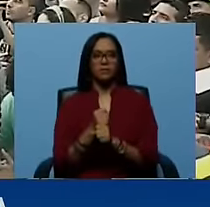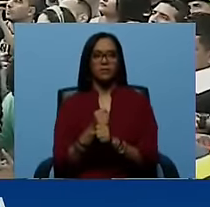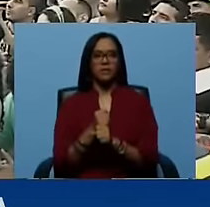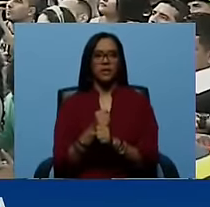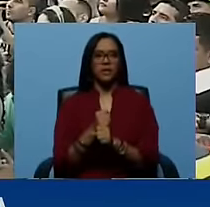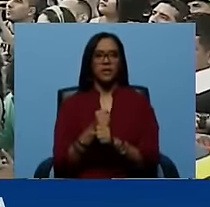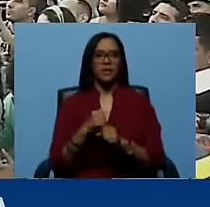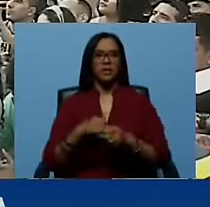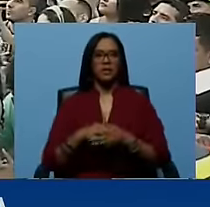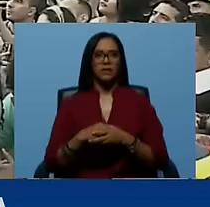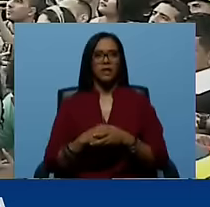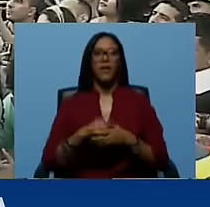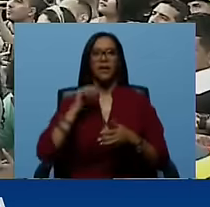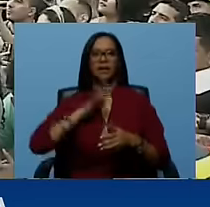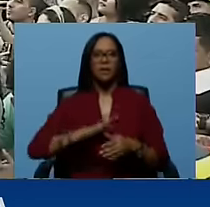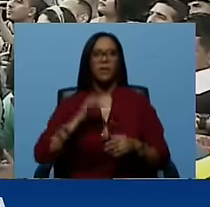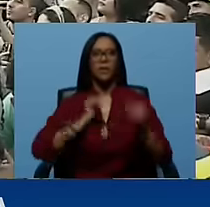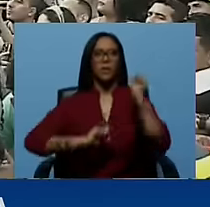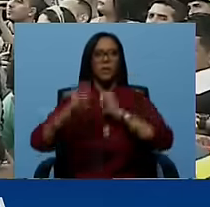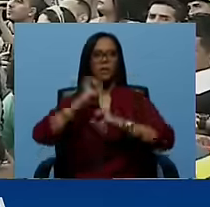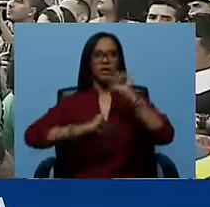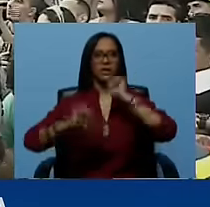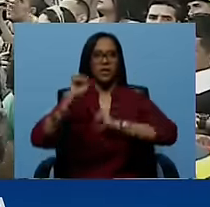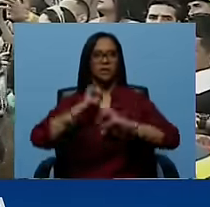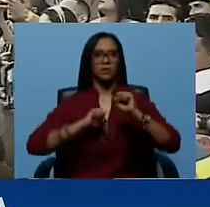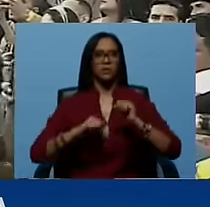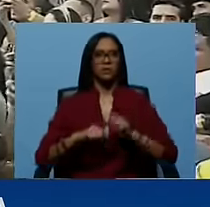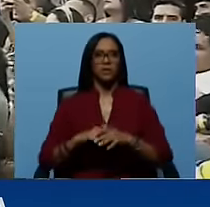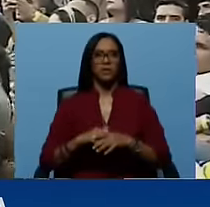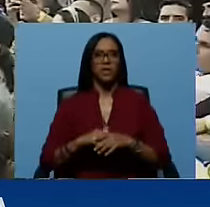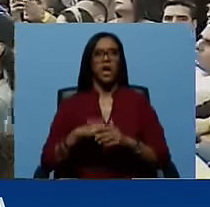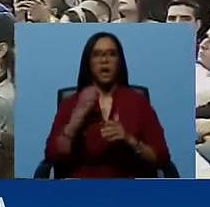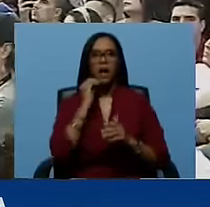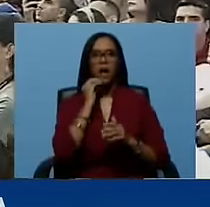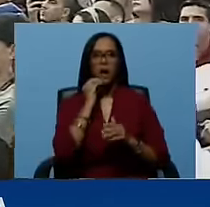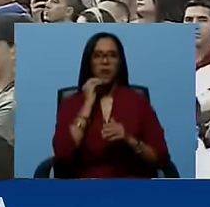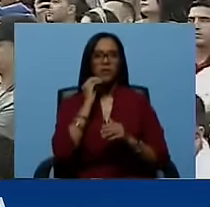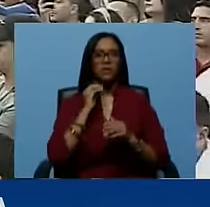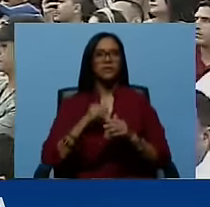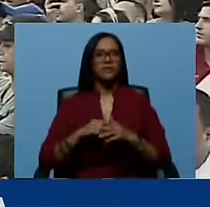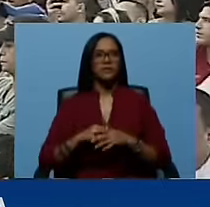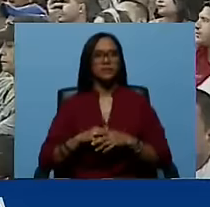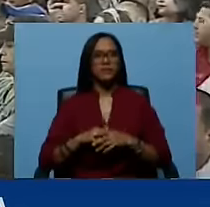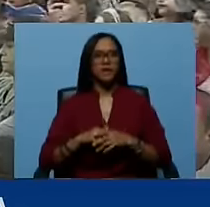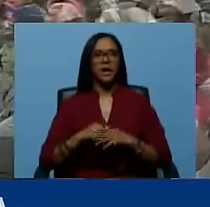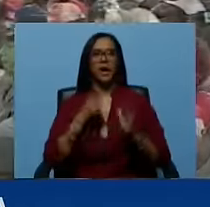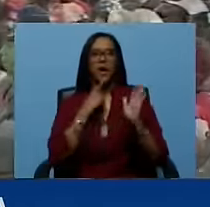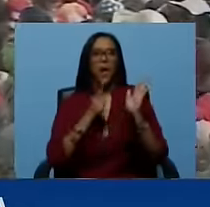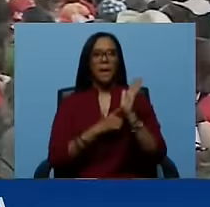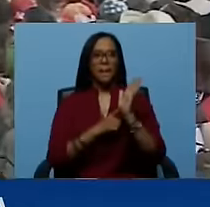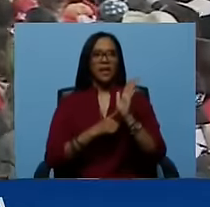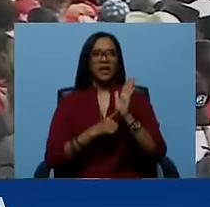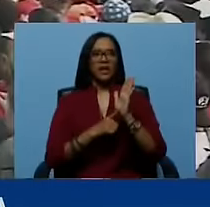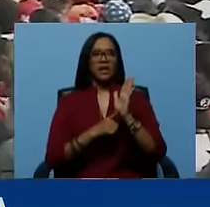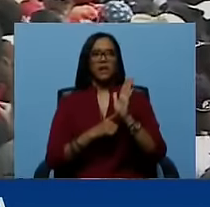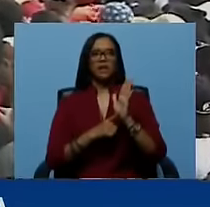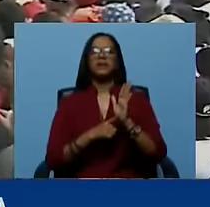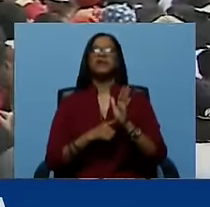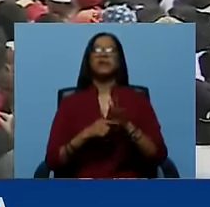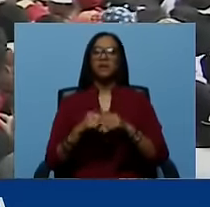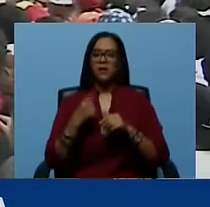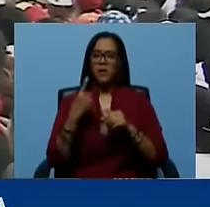de lo que estamos defendiendo. La juventud ha cumplido un papel estelar.